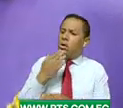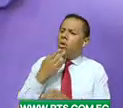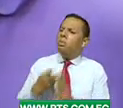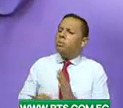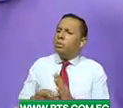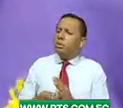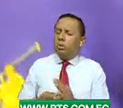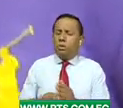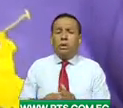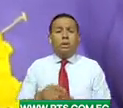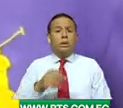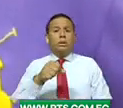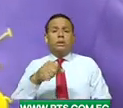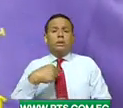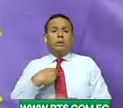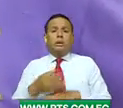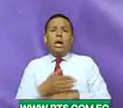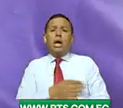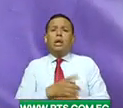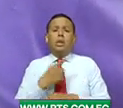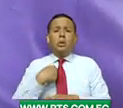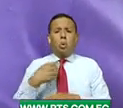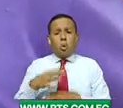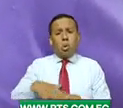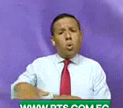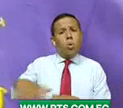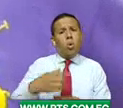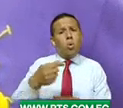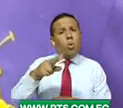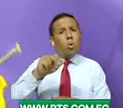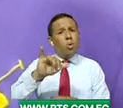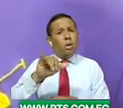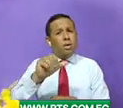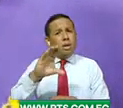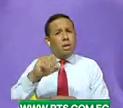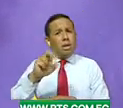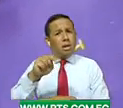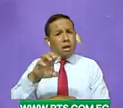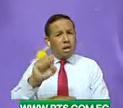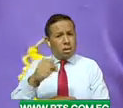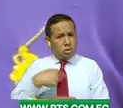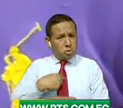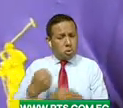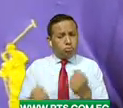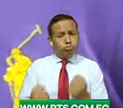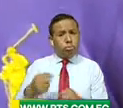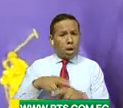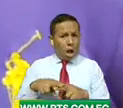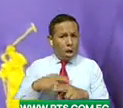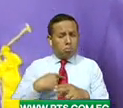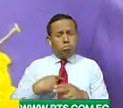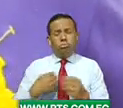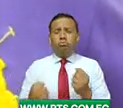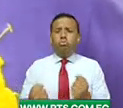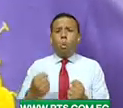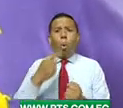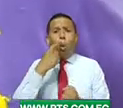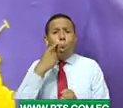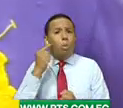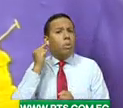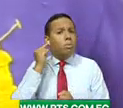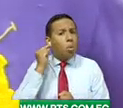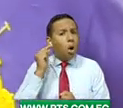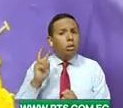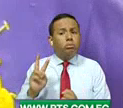amigo, hace menos de una hora, en el sector de Guayacanes 2, una pareja, un hombre y una mujer, los recogí